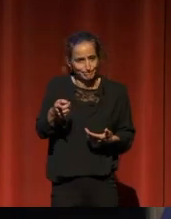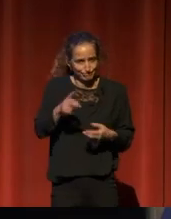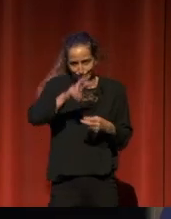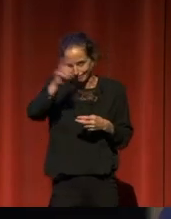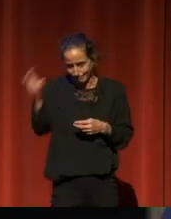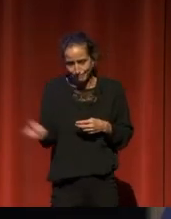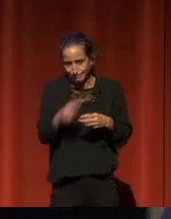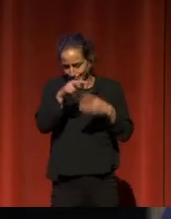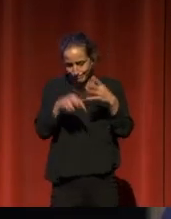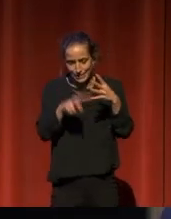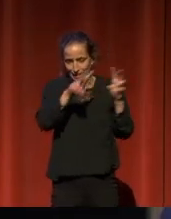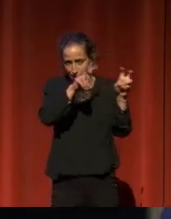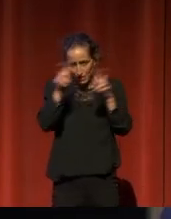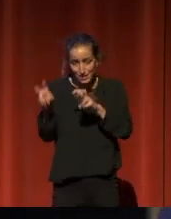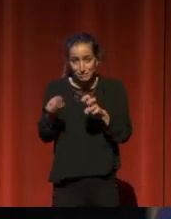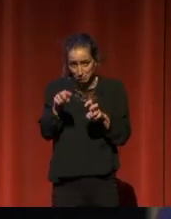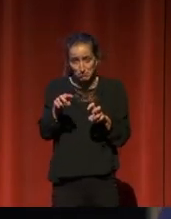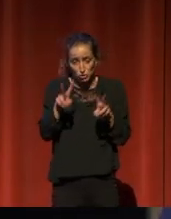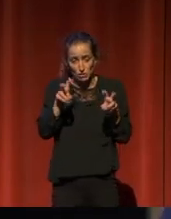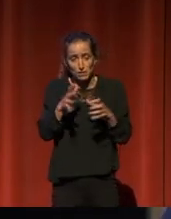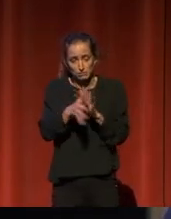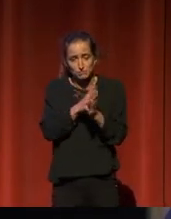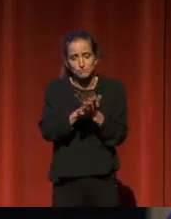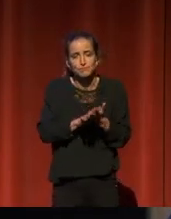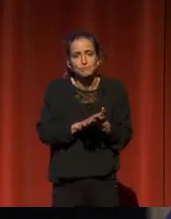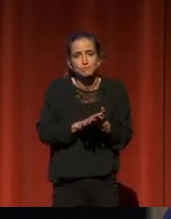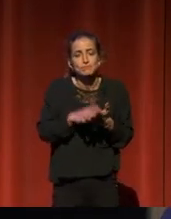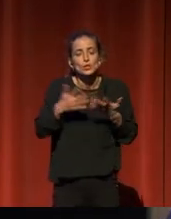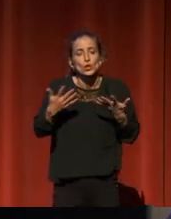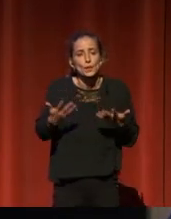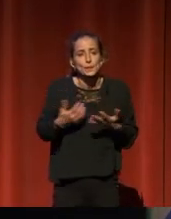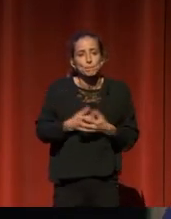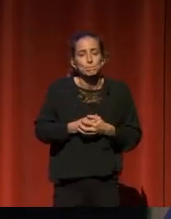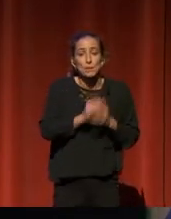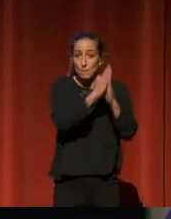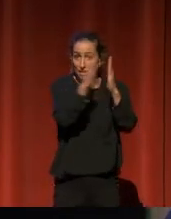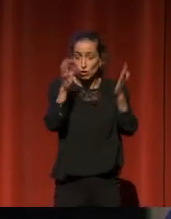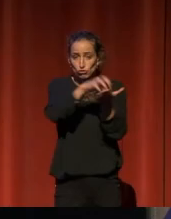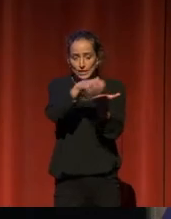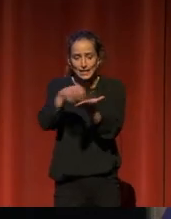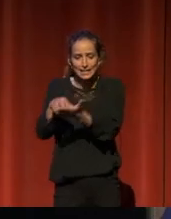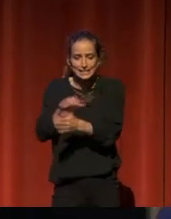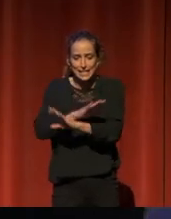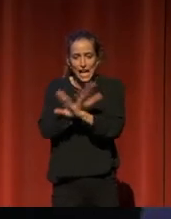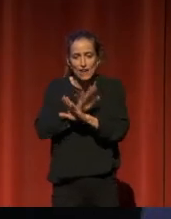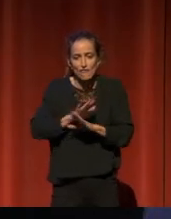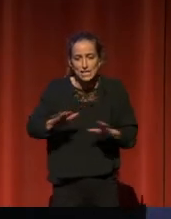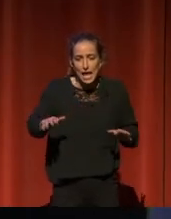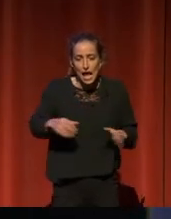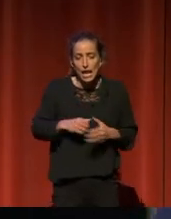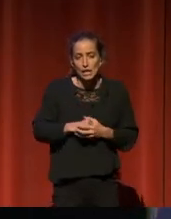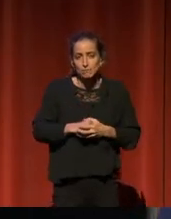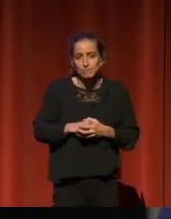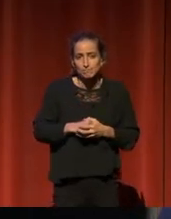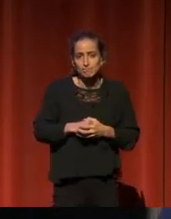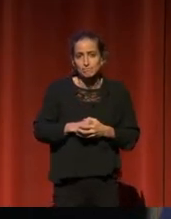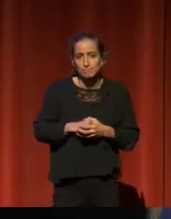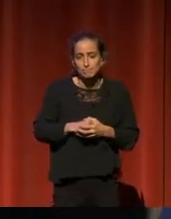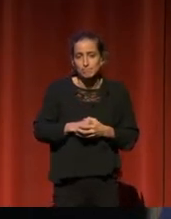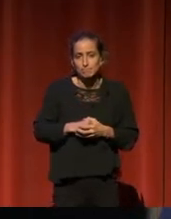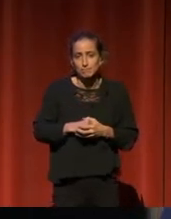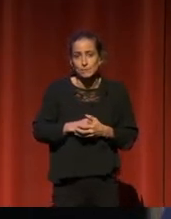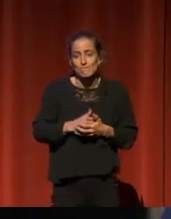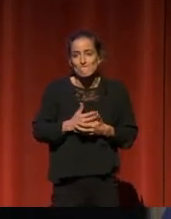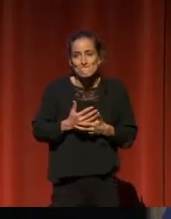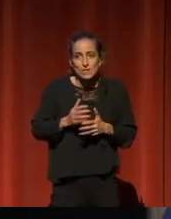las bibliotecas son un poco renuentes a la hora de trabajar en estos temas porque tiene miedo de que